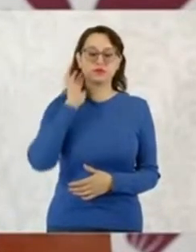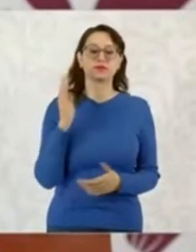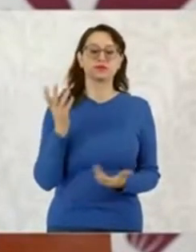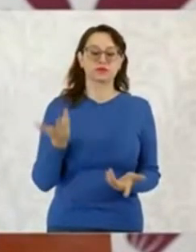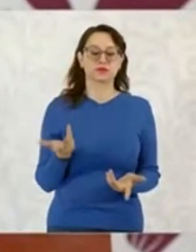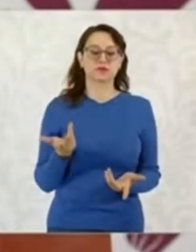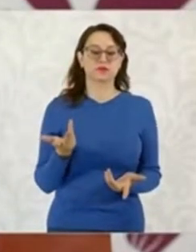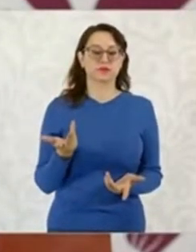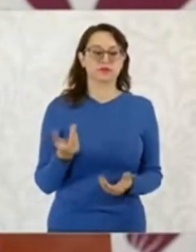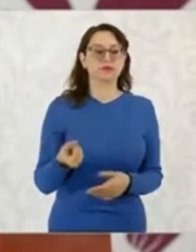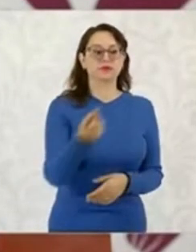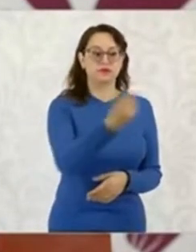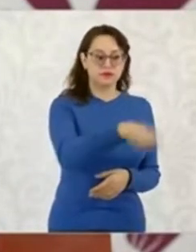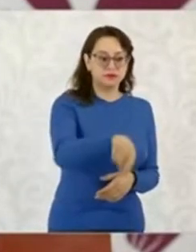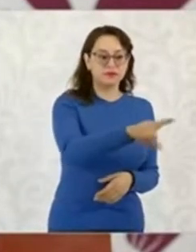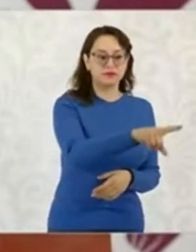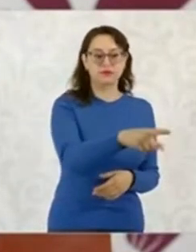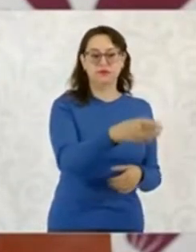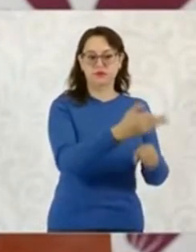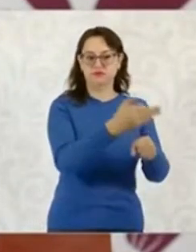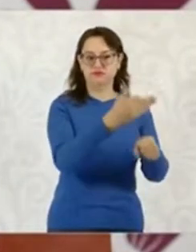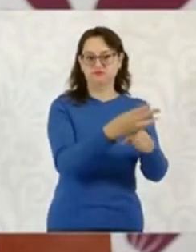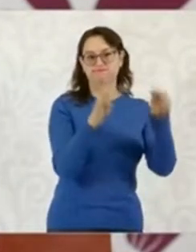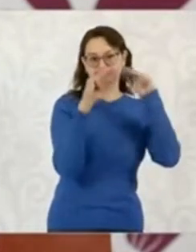de las víctimas que